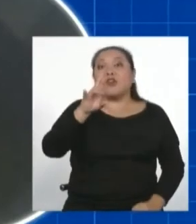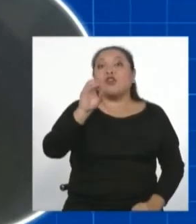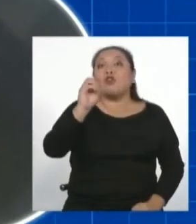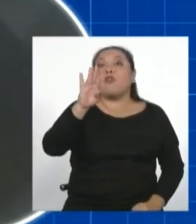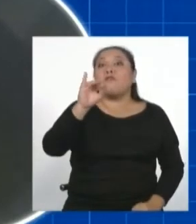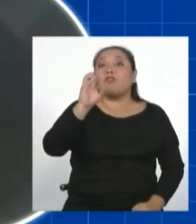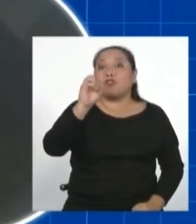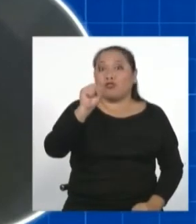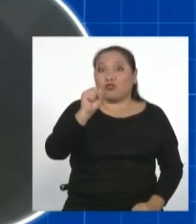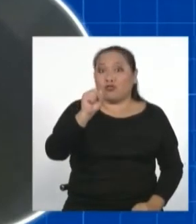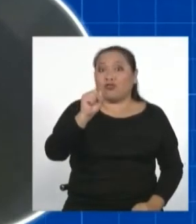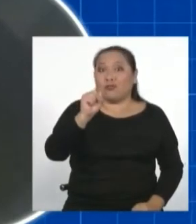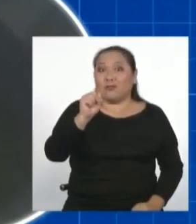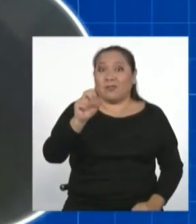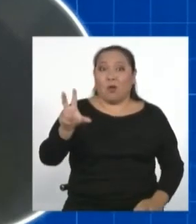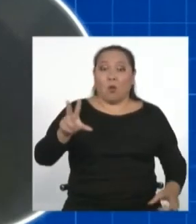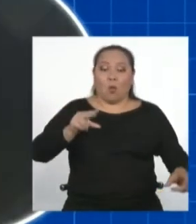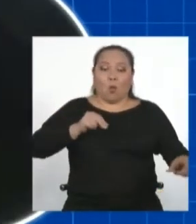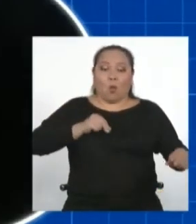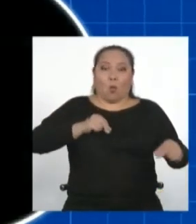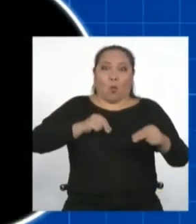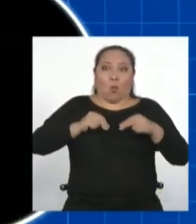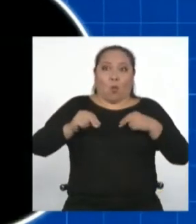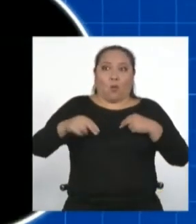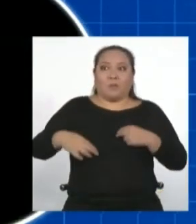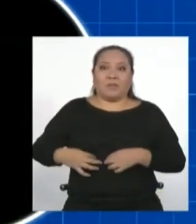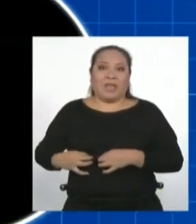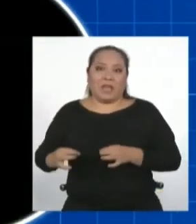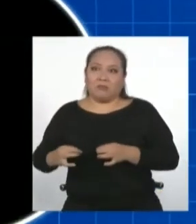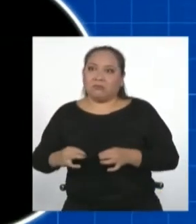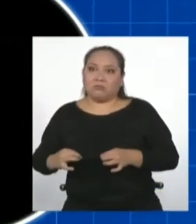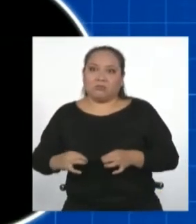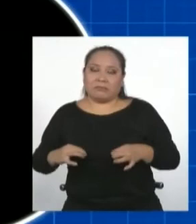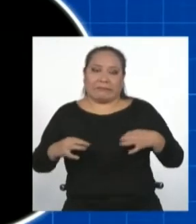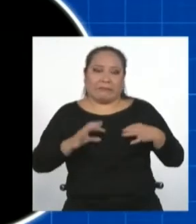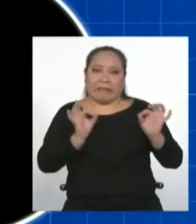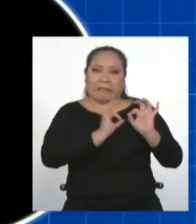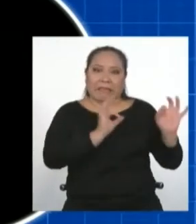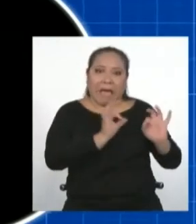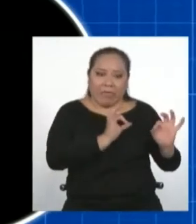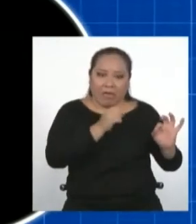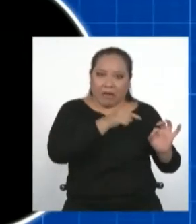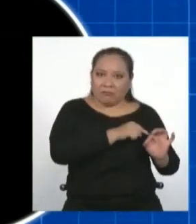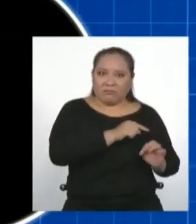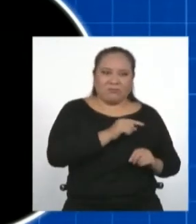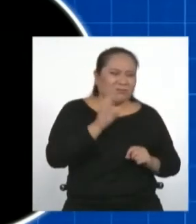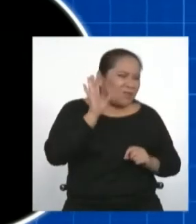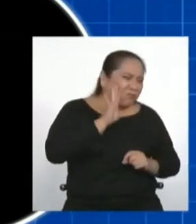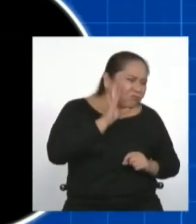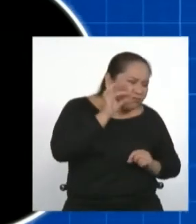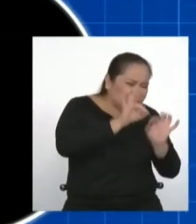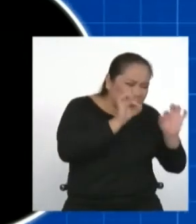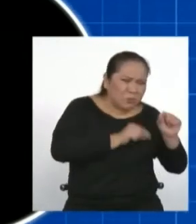las cepas al que ha sido expuesto este algodón sin funcionalizar, y este funcionalizado, ¿no? Donde